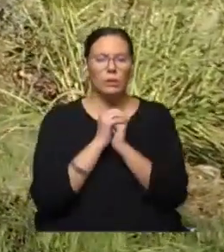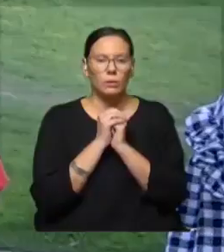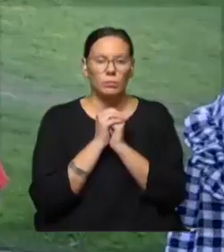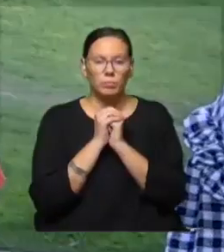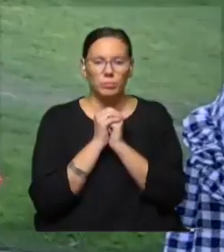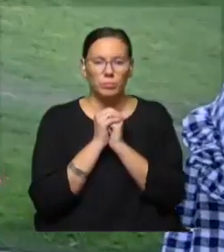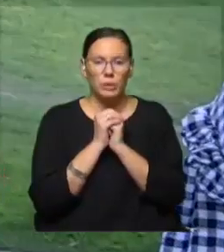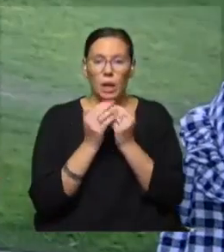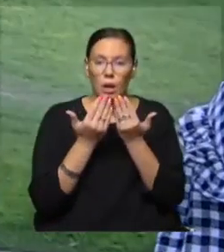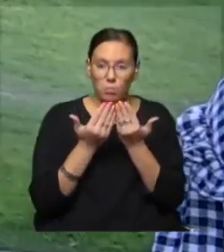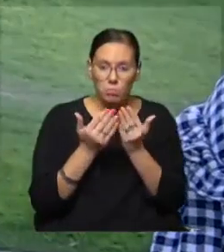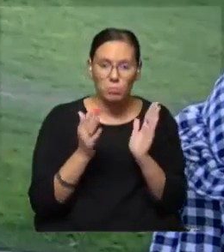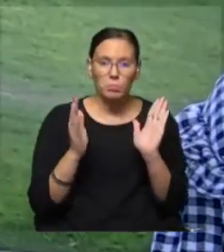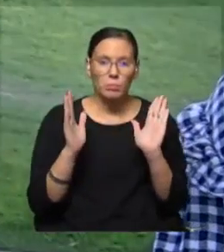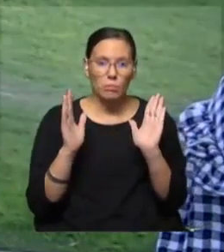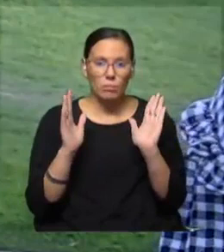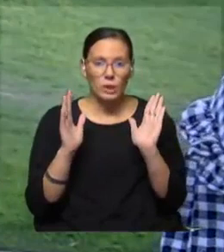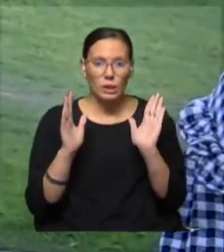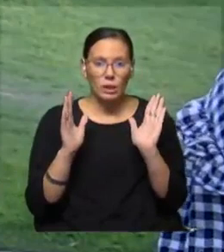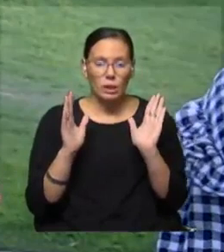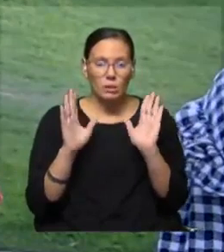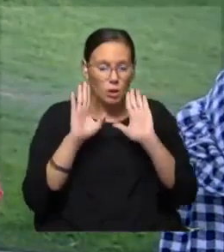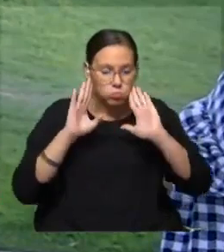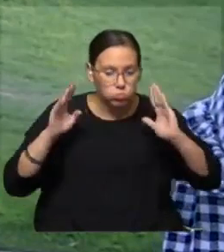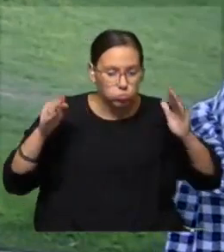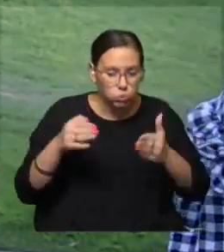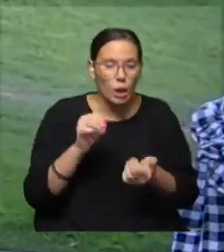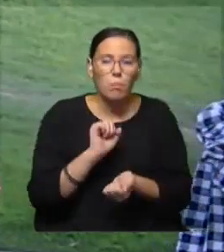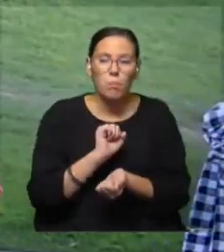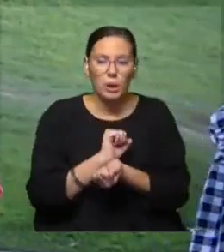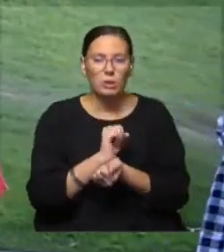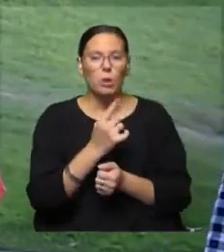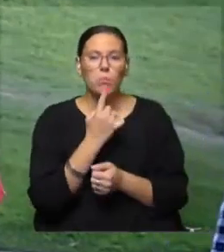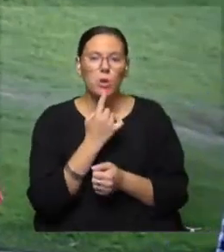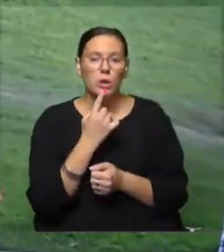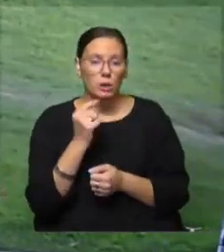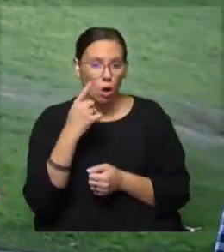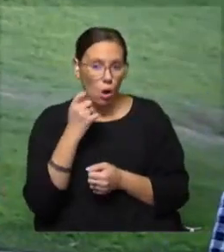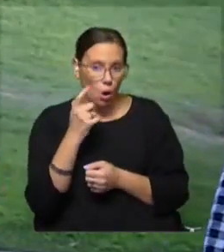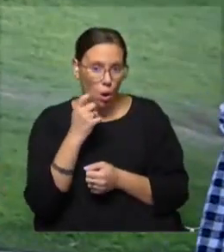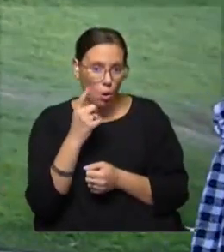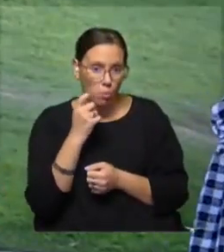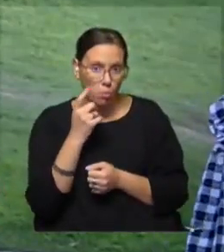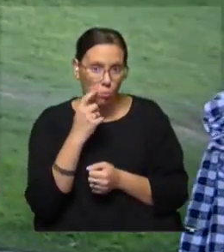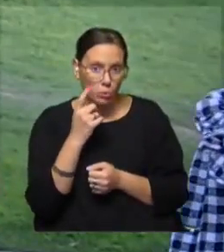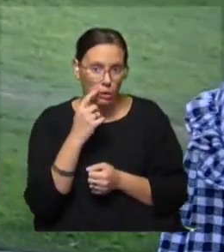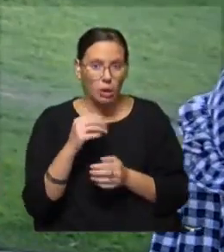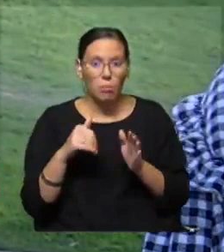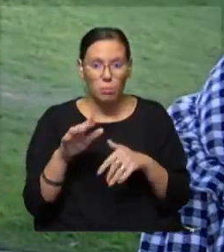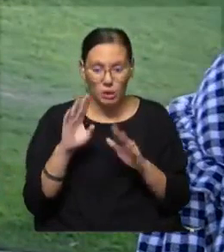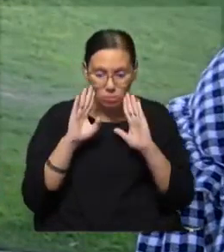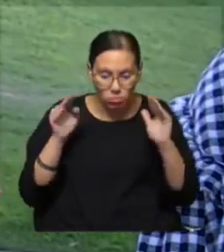como al principio se concentró la atención sobre los presos políticos varones, sobre todo sobre